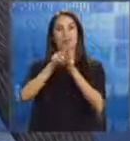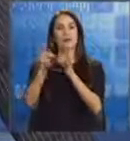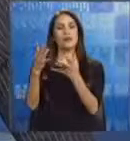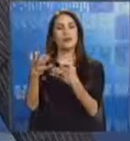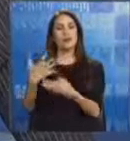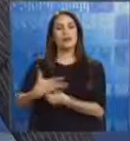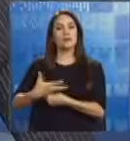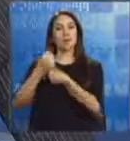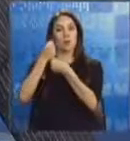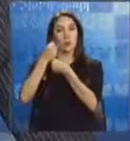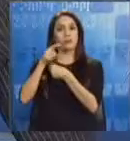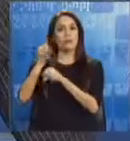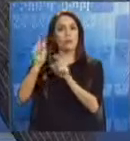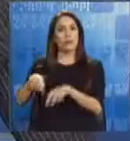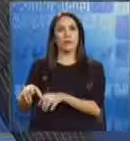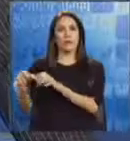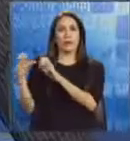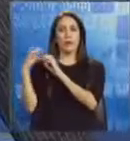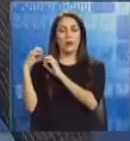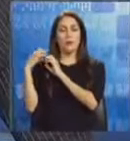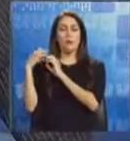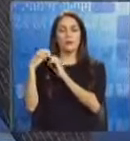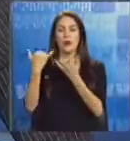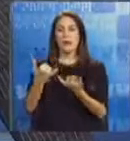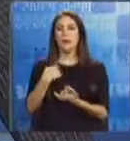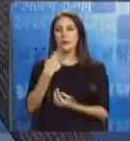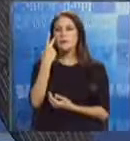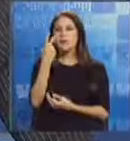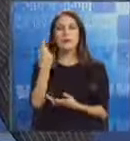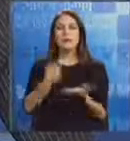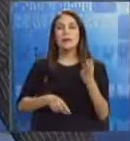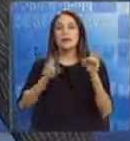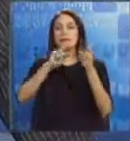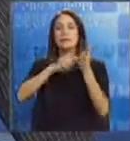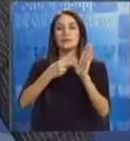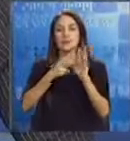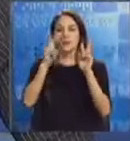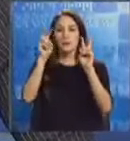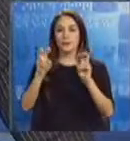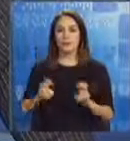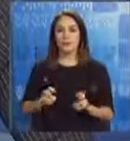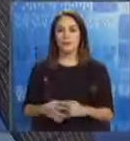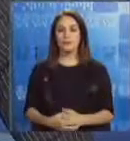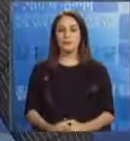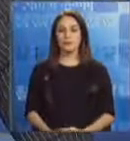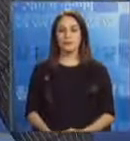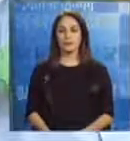a las empresas aseguradoras de salud. Conozcamos más sobre el alcance de esta normativa.